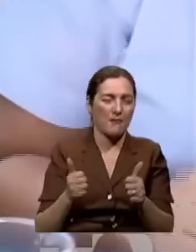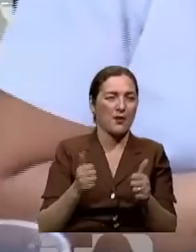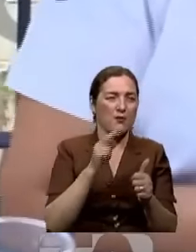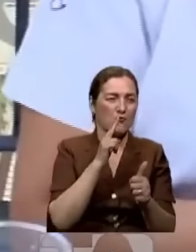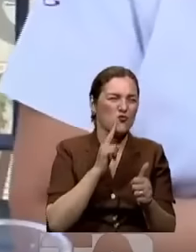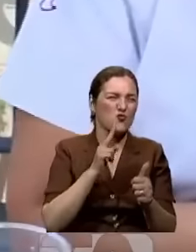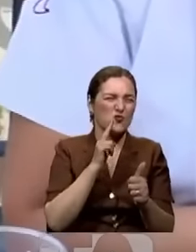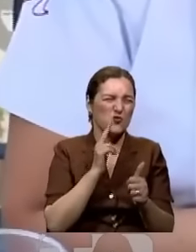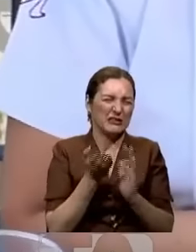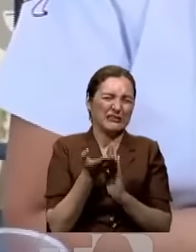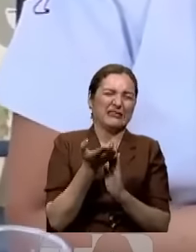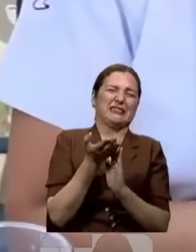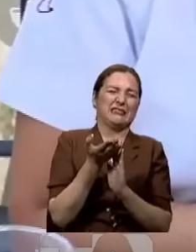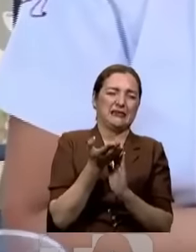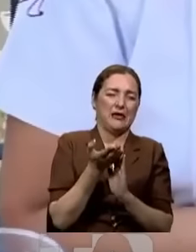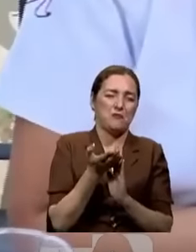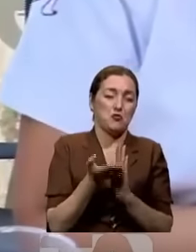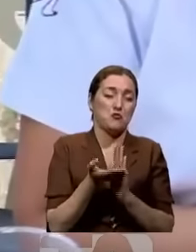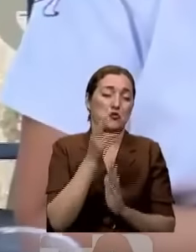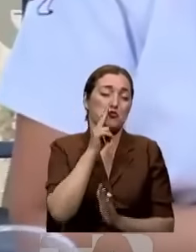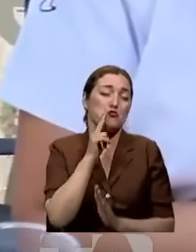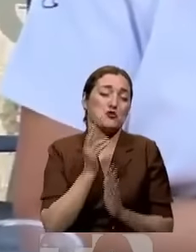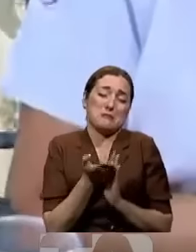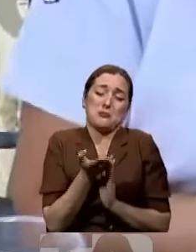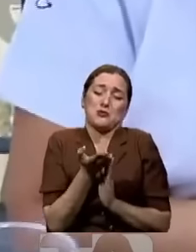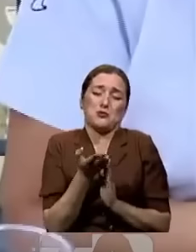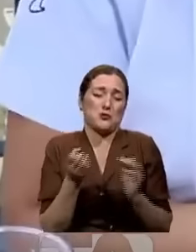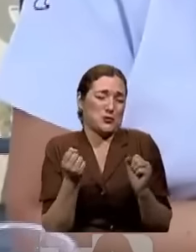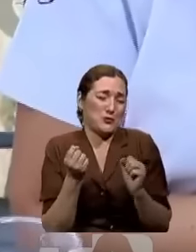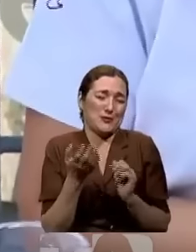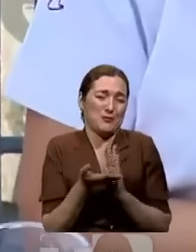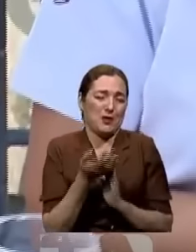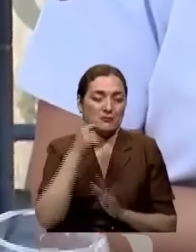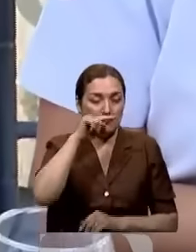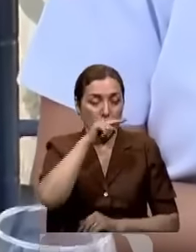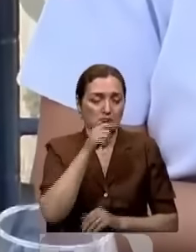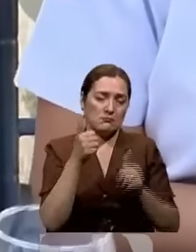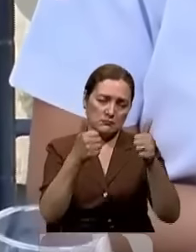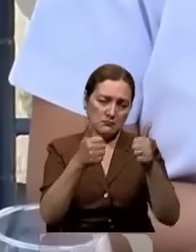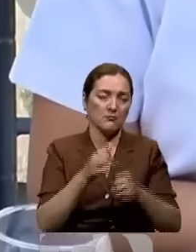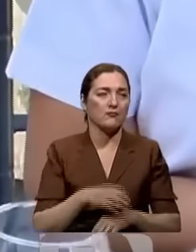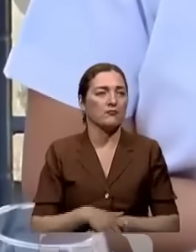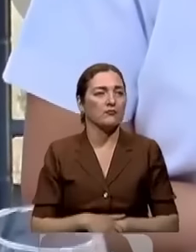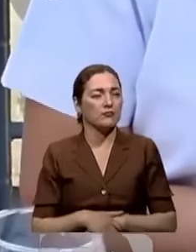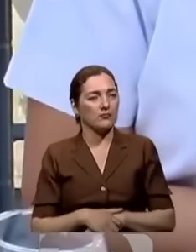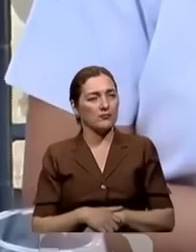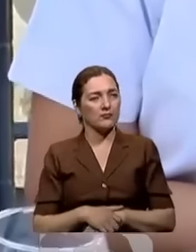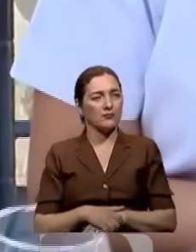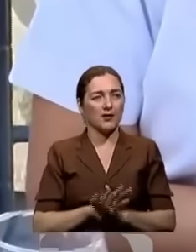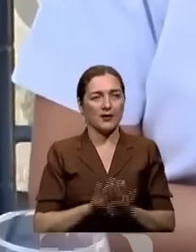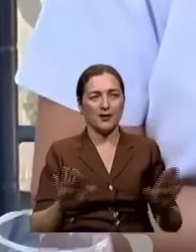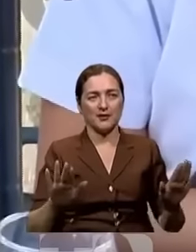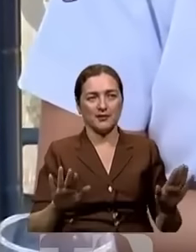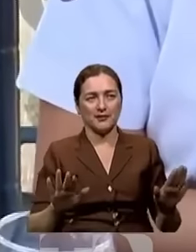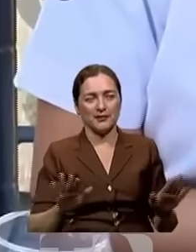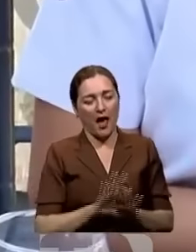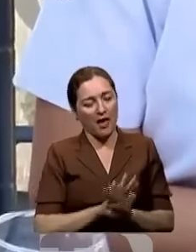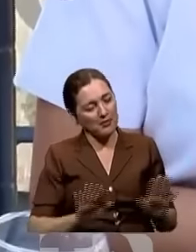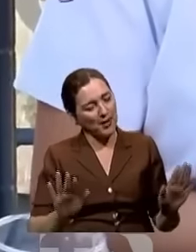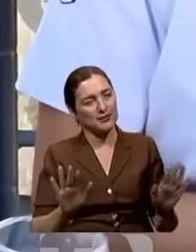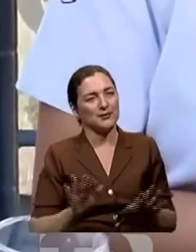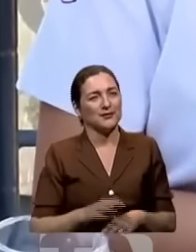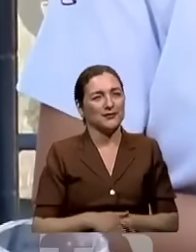dulce de la guagua sube un poquito más. La canela está bien como la les dijimos, les aconsejamos que la rellenen. Y nada más esa observación,